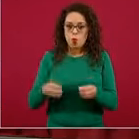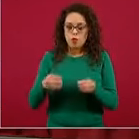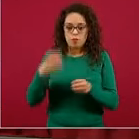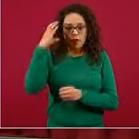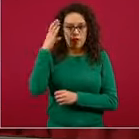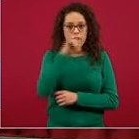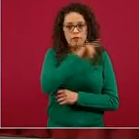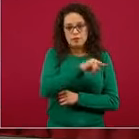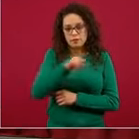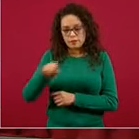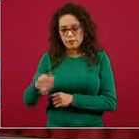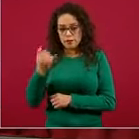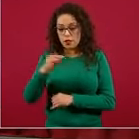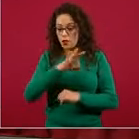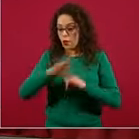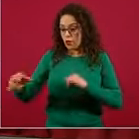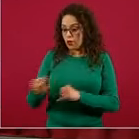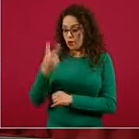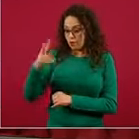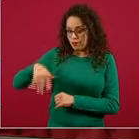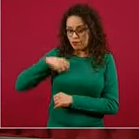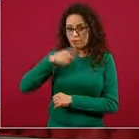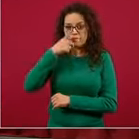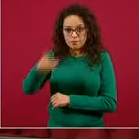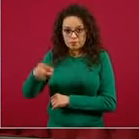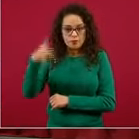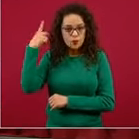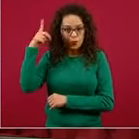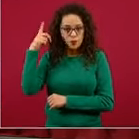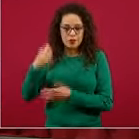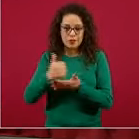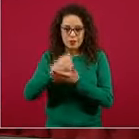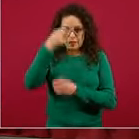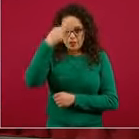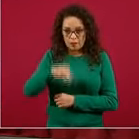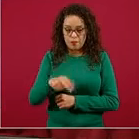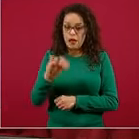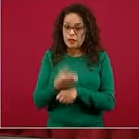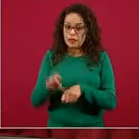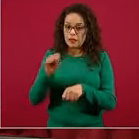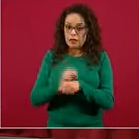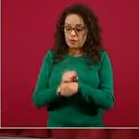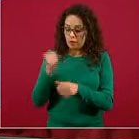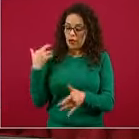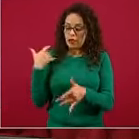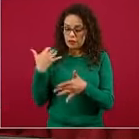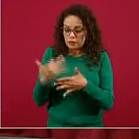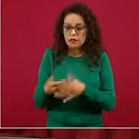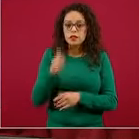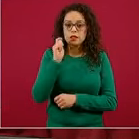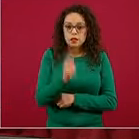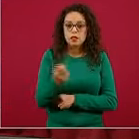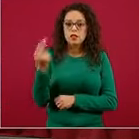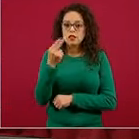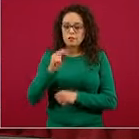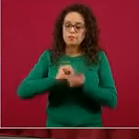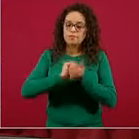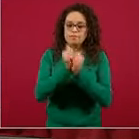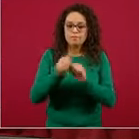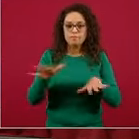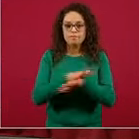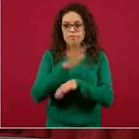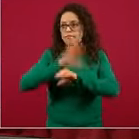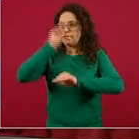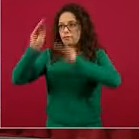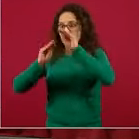y sobre todo estas 2 últimas que mencionamos, están trabajando ya desde hace algunas semanas con las tareas de reconversión y